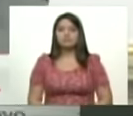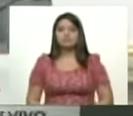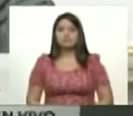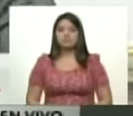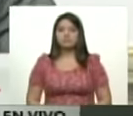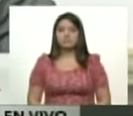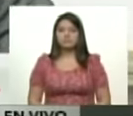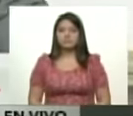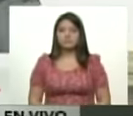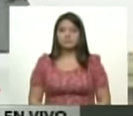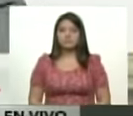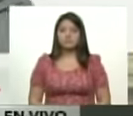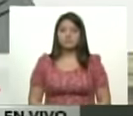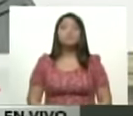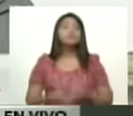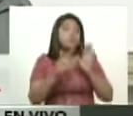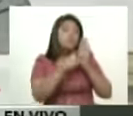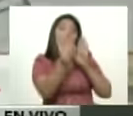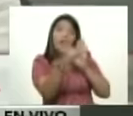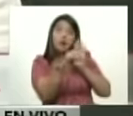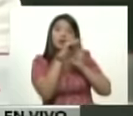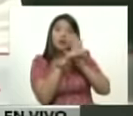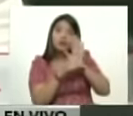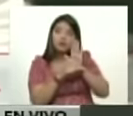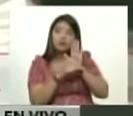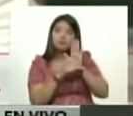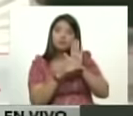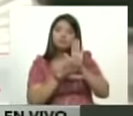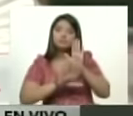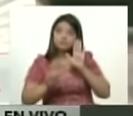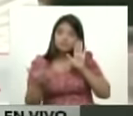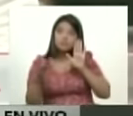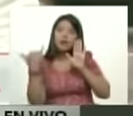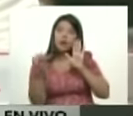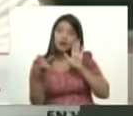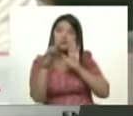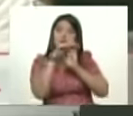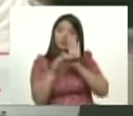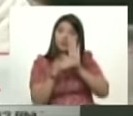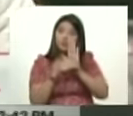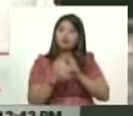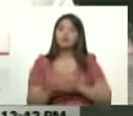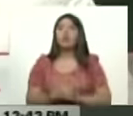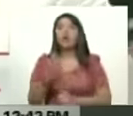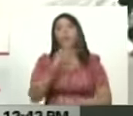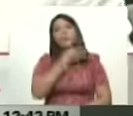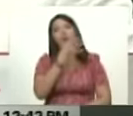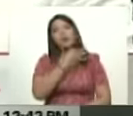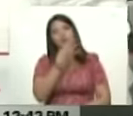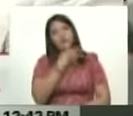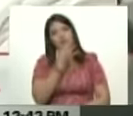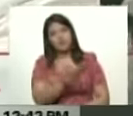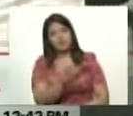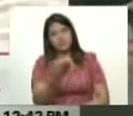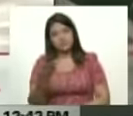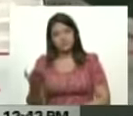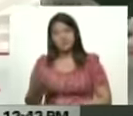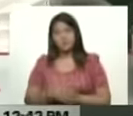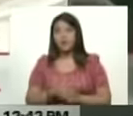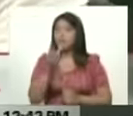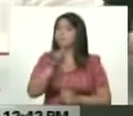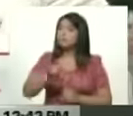No, eso está en el reglamento. Sí, buenas tardes, señor diputado. El reglamento. Señor secretario occidental,